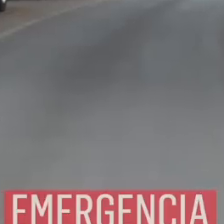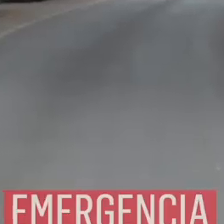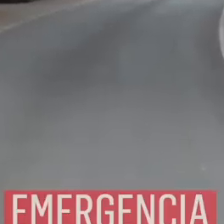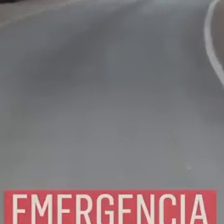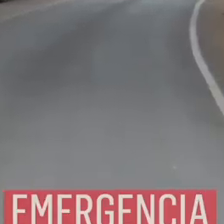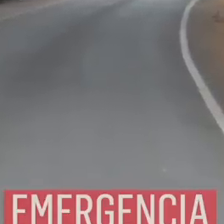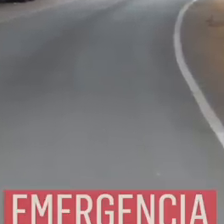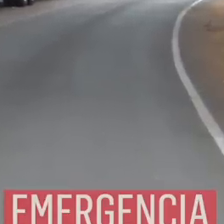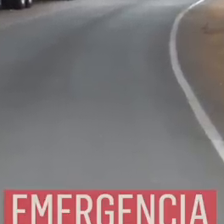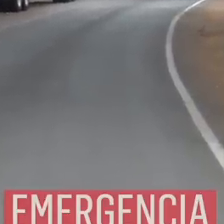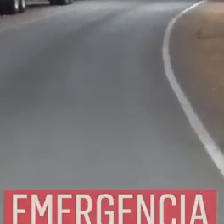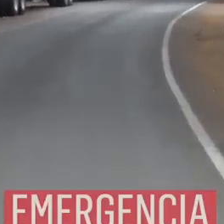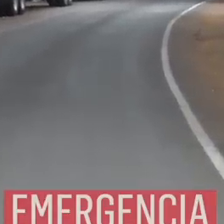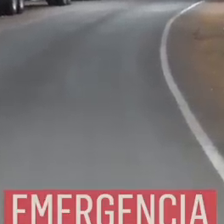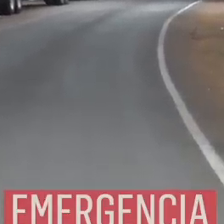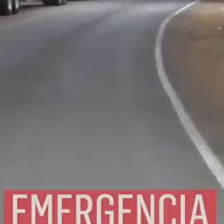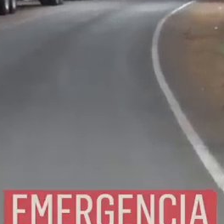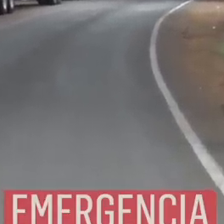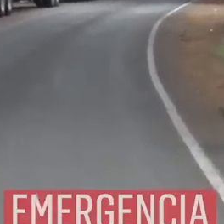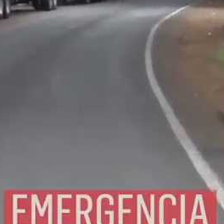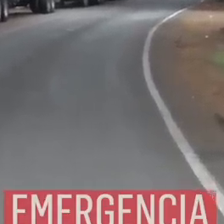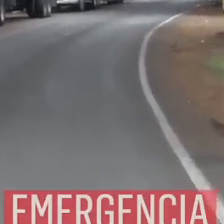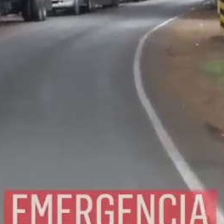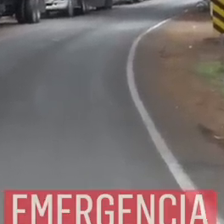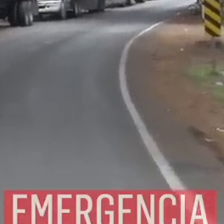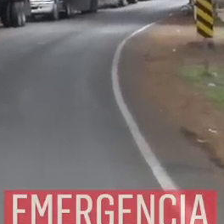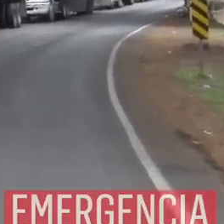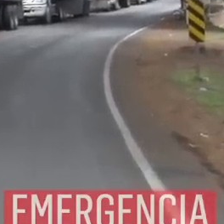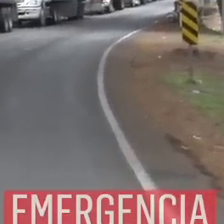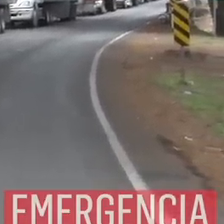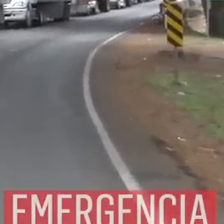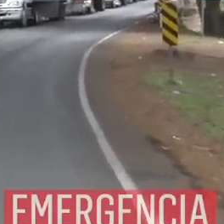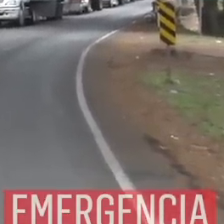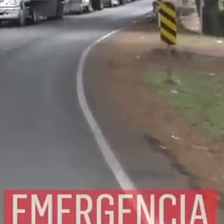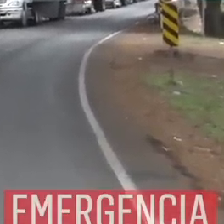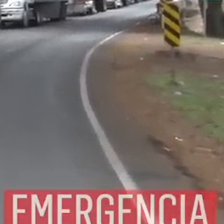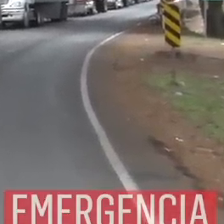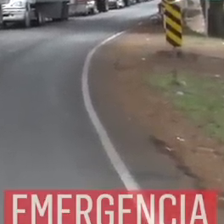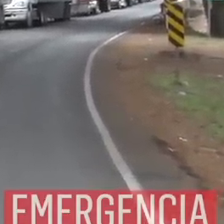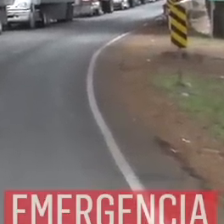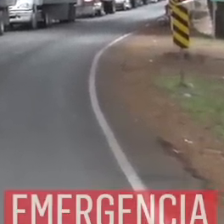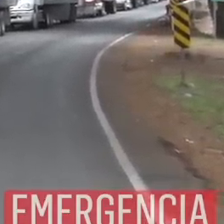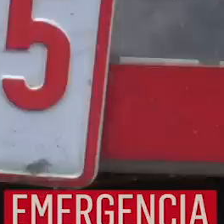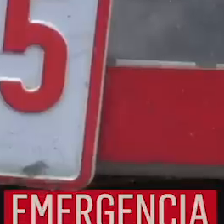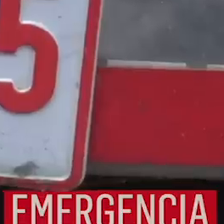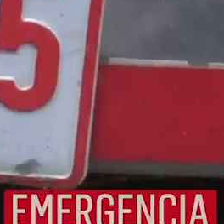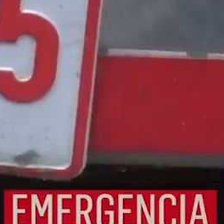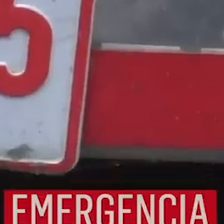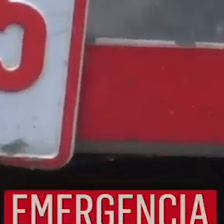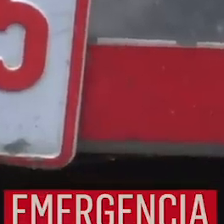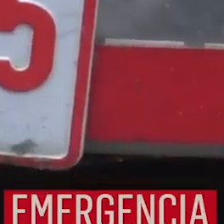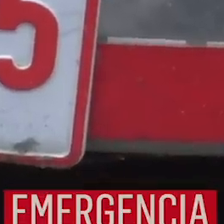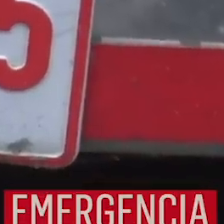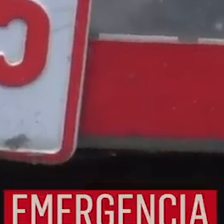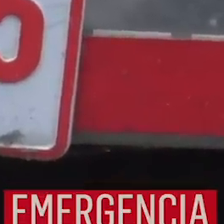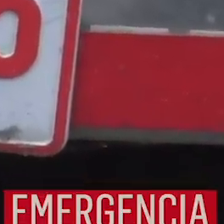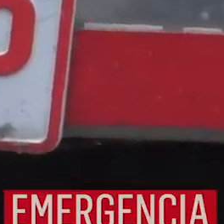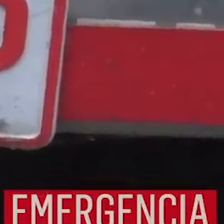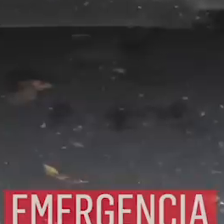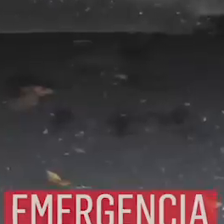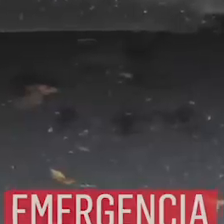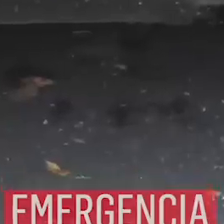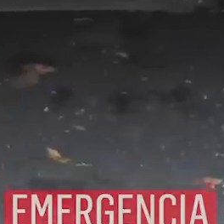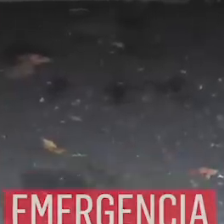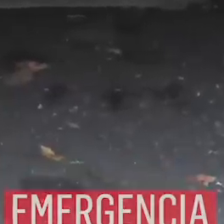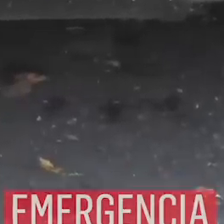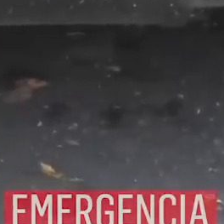El gobierno de Costa Rica confirmó este domingo la reapertura de la frontera con Nicaragua para el ingreso de transportistas de carga, tras varias semanas de bloqueos